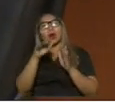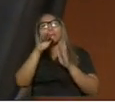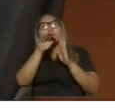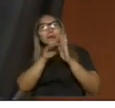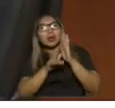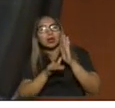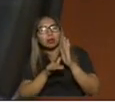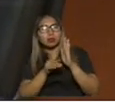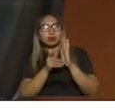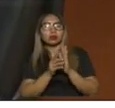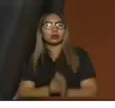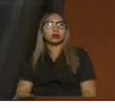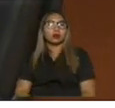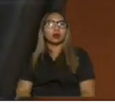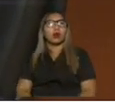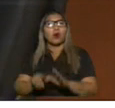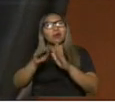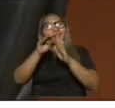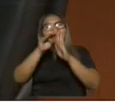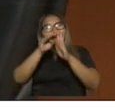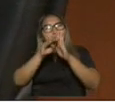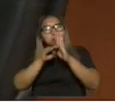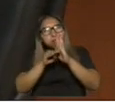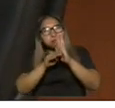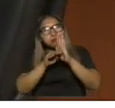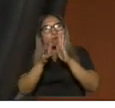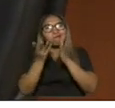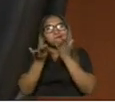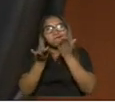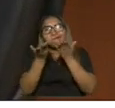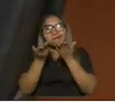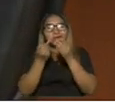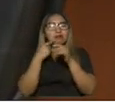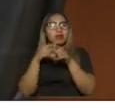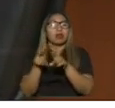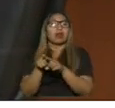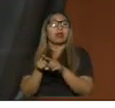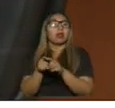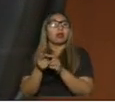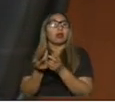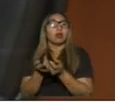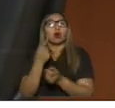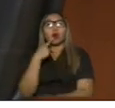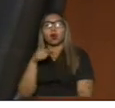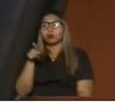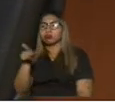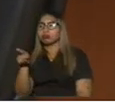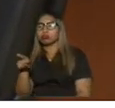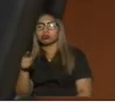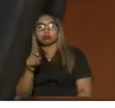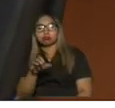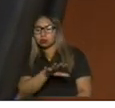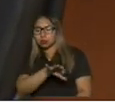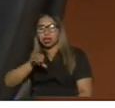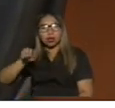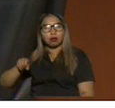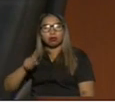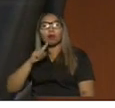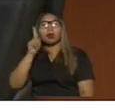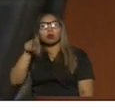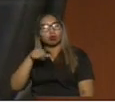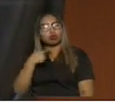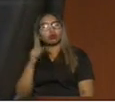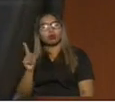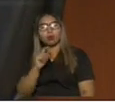disminuirlas, apaciguarlas, sobre texto de que te quito esto, pero tú me das esto y así aseguro. Porque no